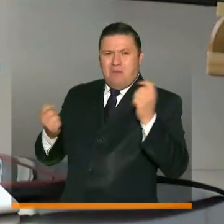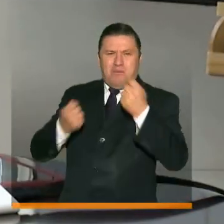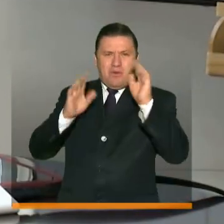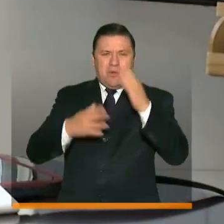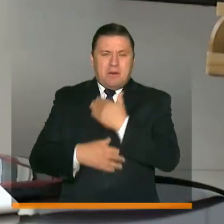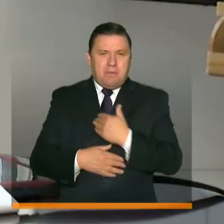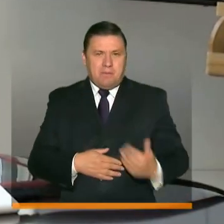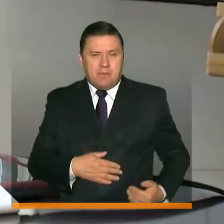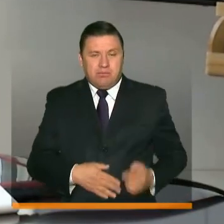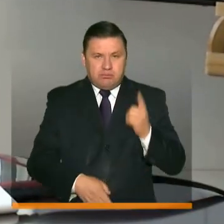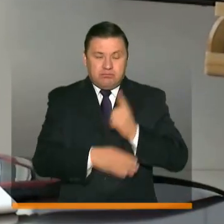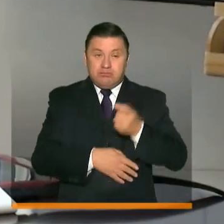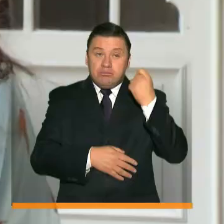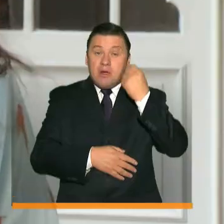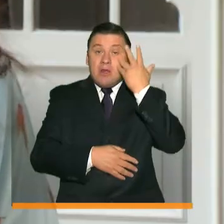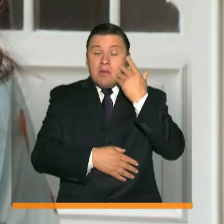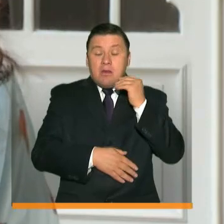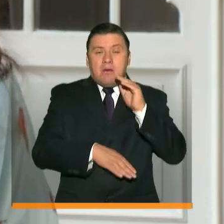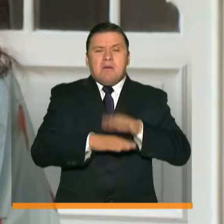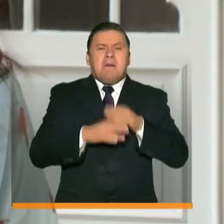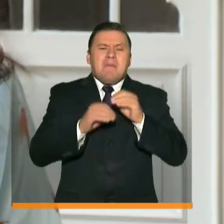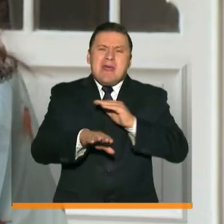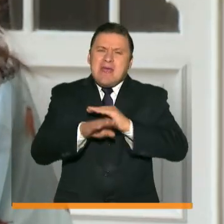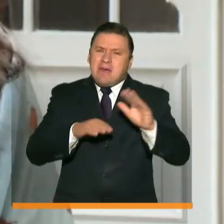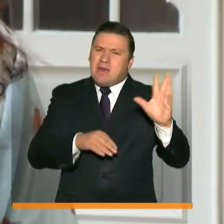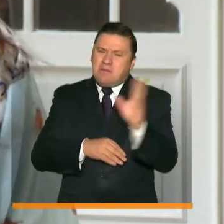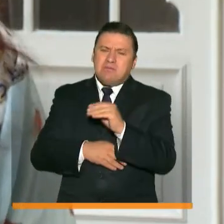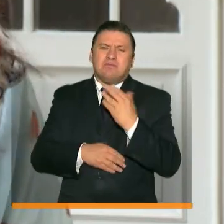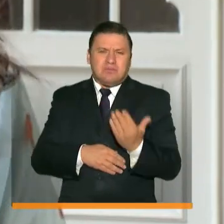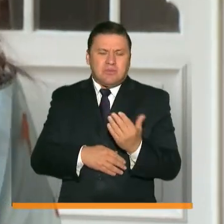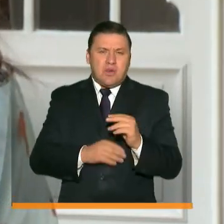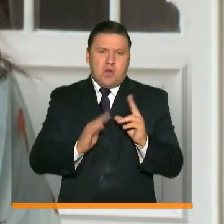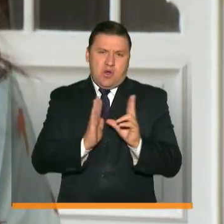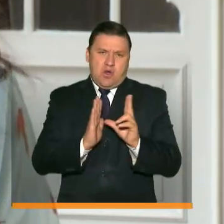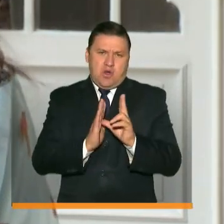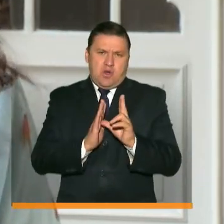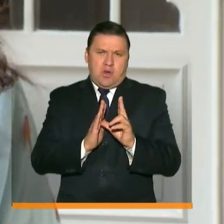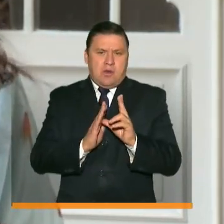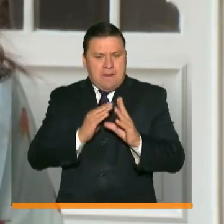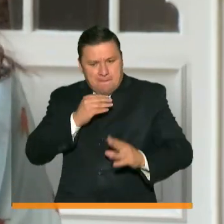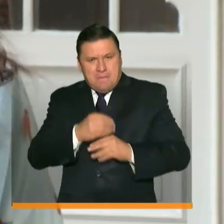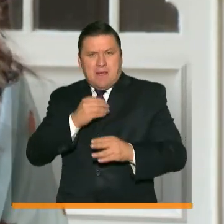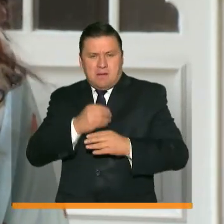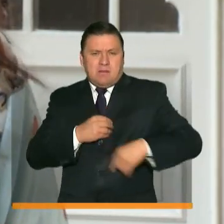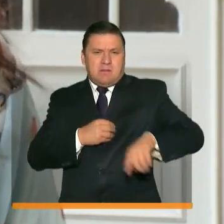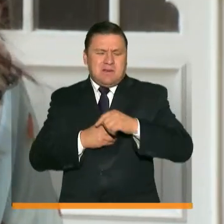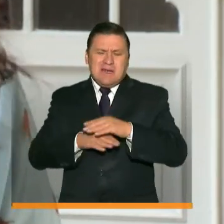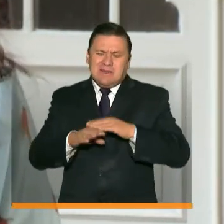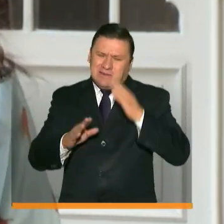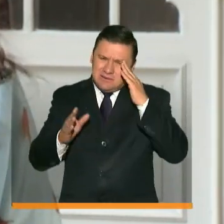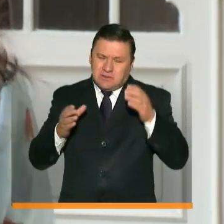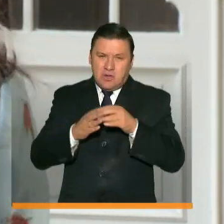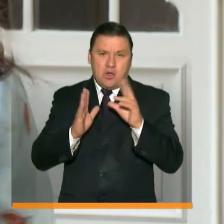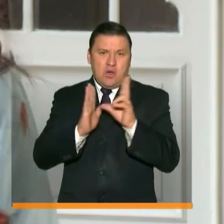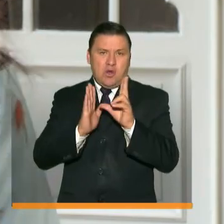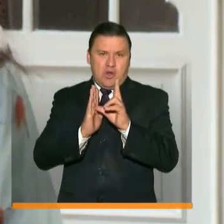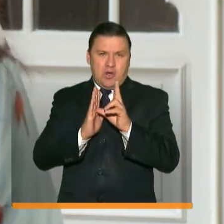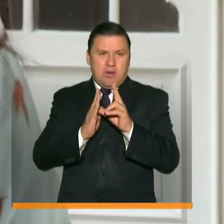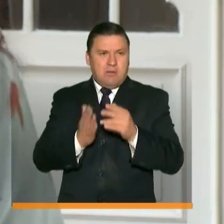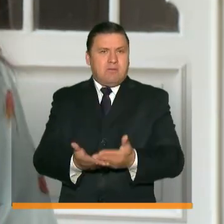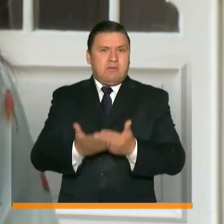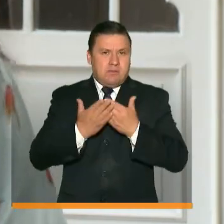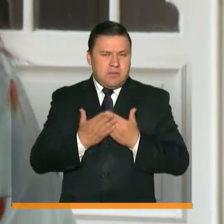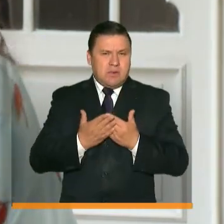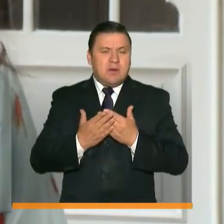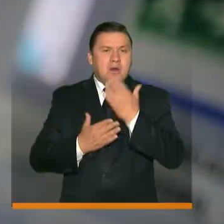señor presidente lanzó hace unos días para invitar a los hoteleros a que se sumen a esta causa. Los hoteleros nos están brindando